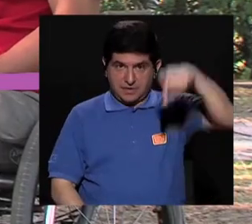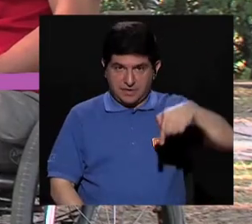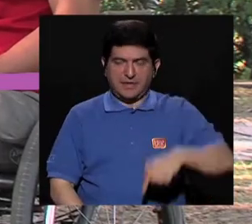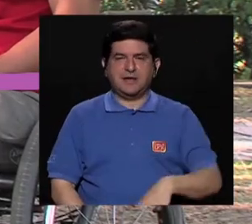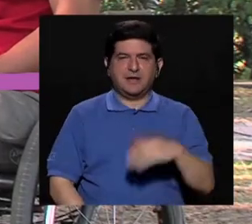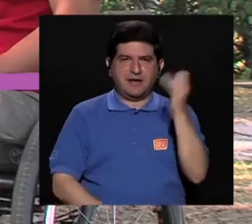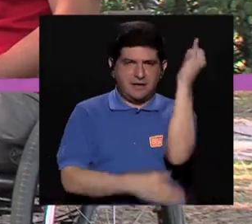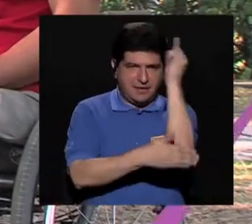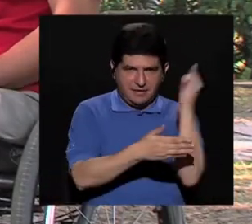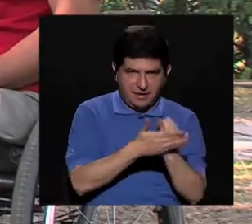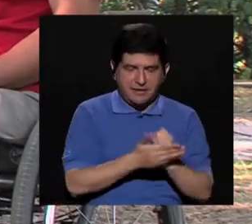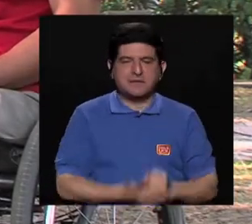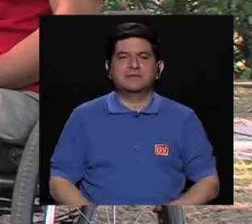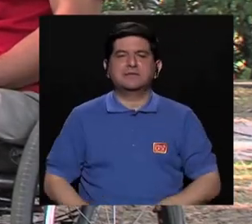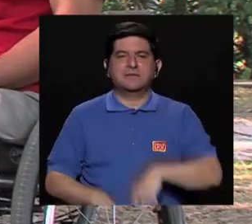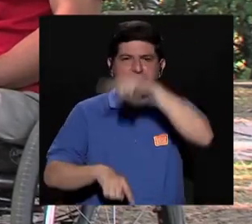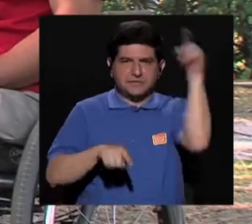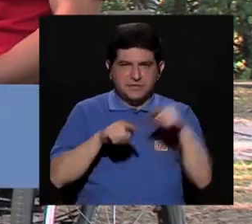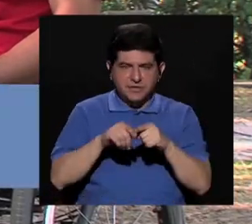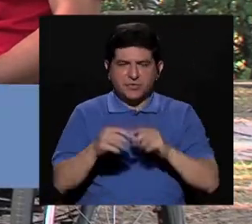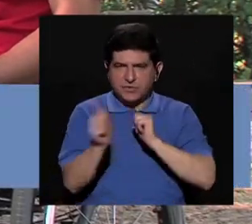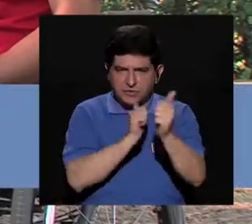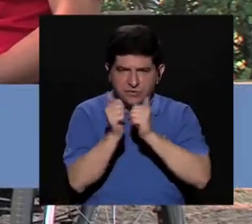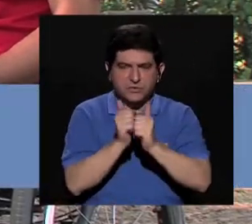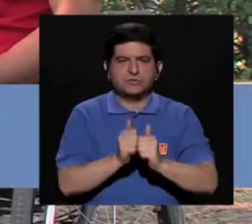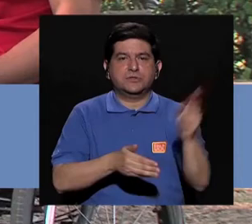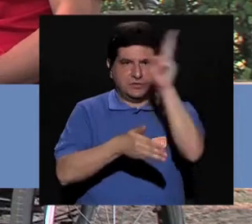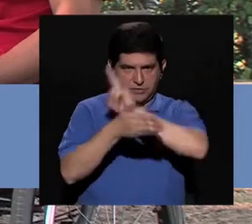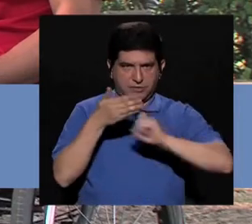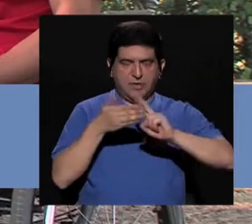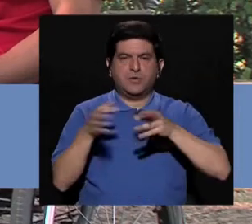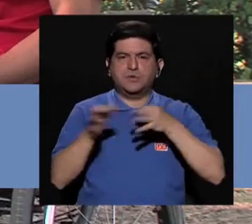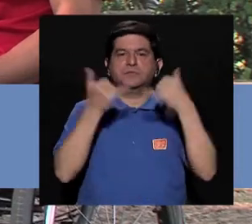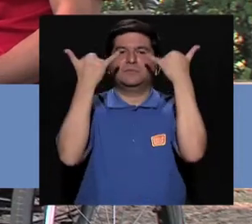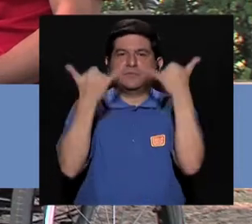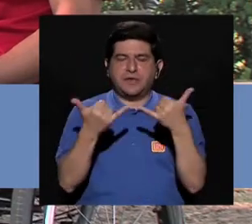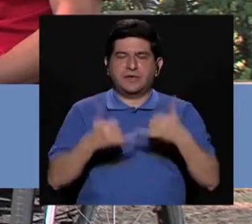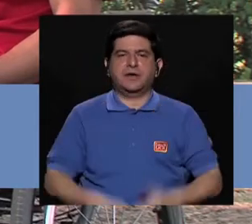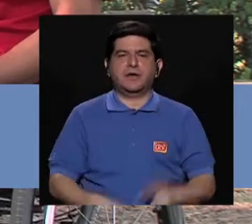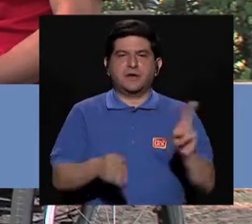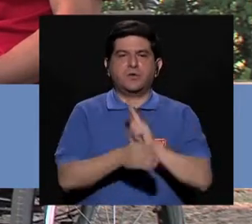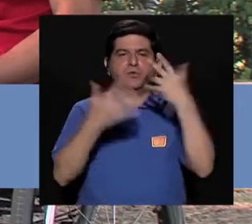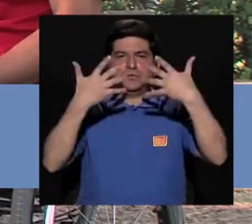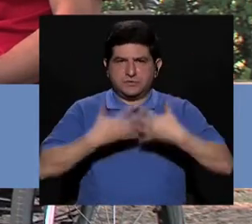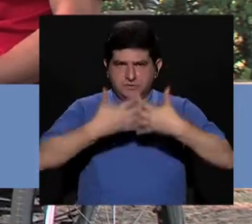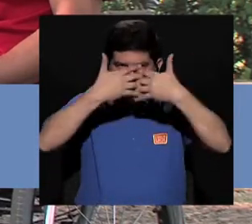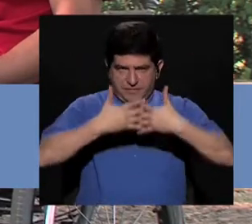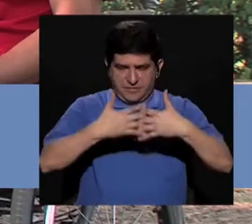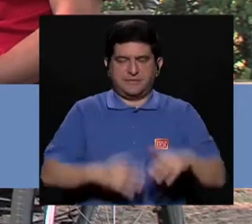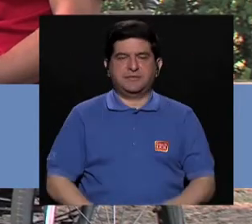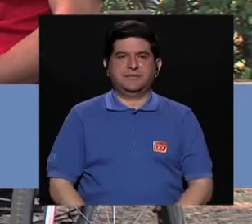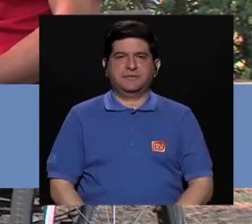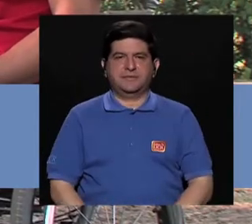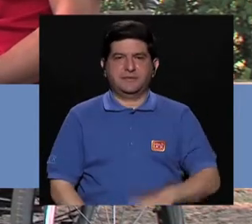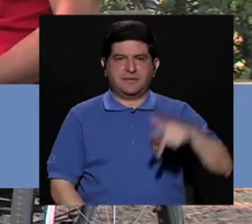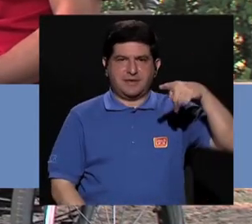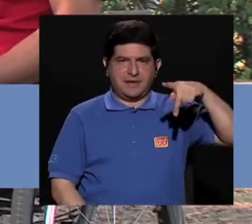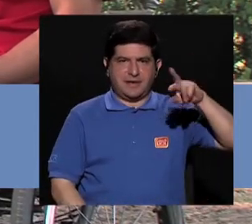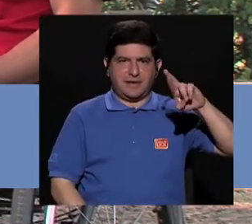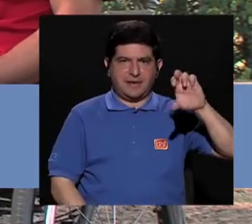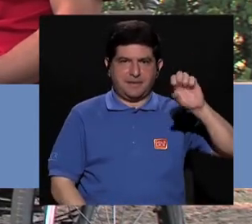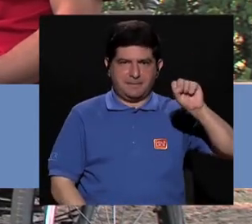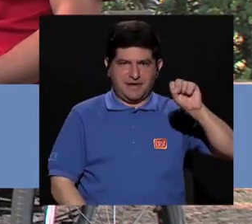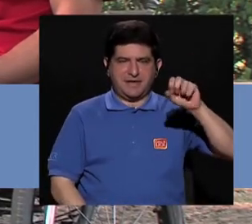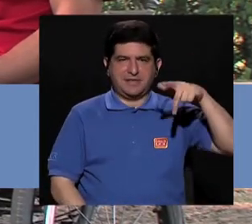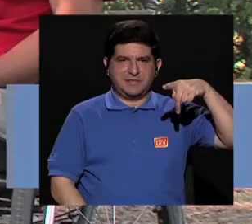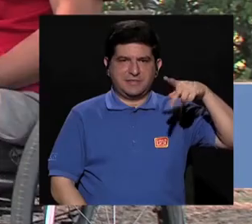Nos encontramos en Bellas Artes, en los circuitos biosaludables de la universidad. Y vamos a explicar a continuación cómo se utiliza uno de los ejercicios.